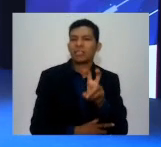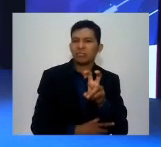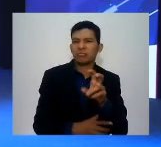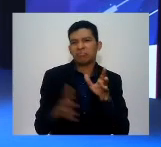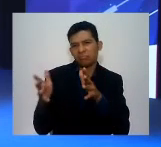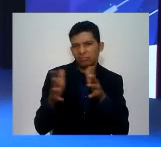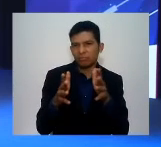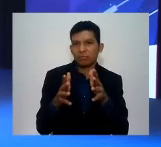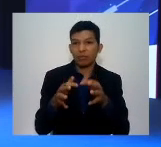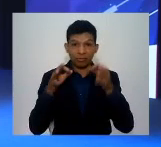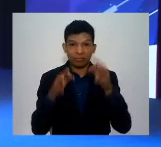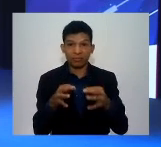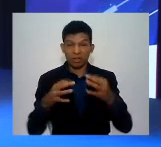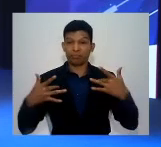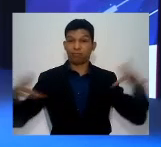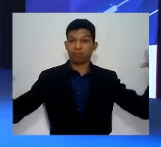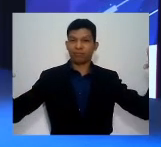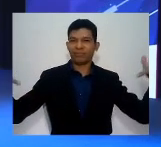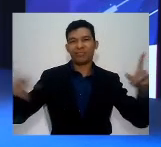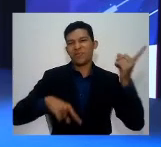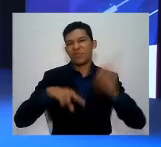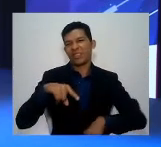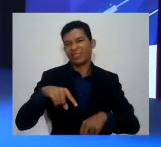bacano porque aparte de toda la onda